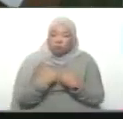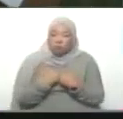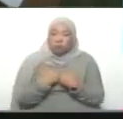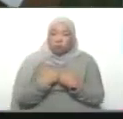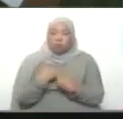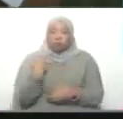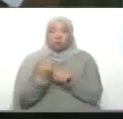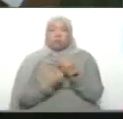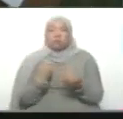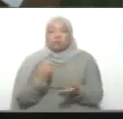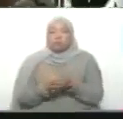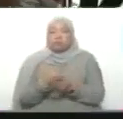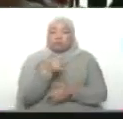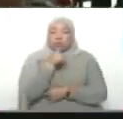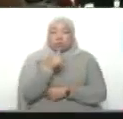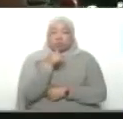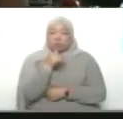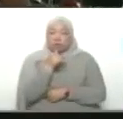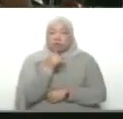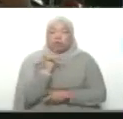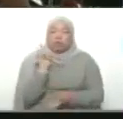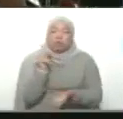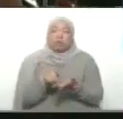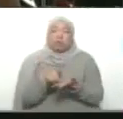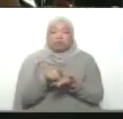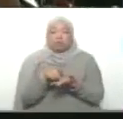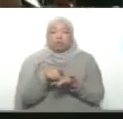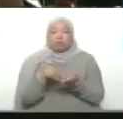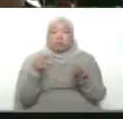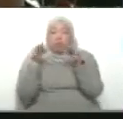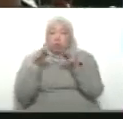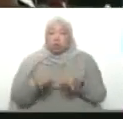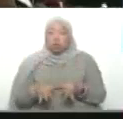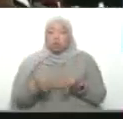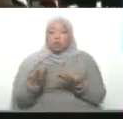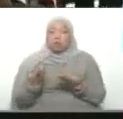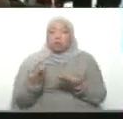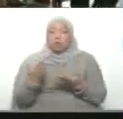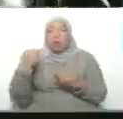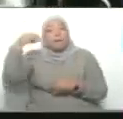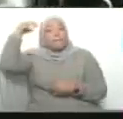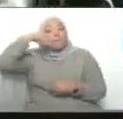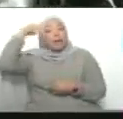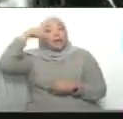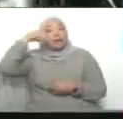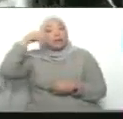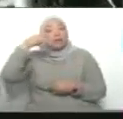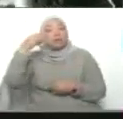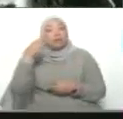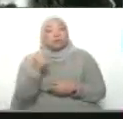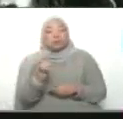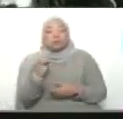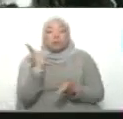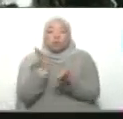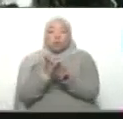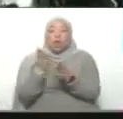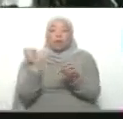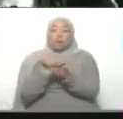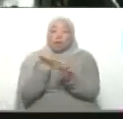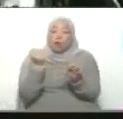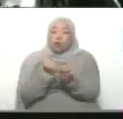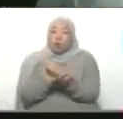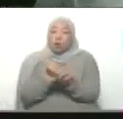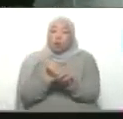Y las vamos a curar plenamente. Deben tener la seguridad absoluta, maestros, maestras,